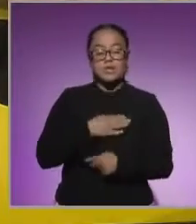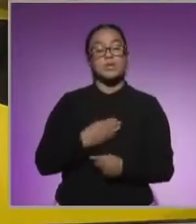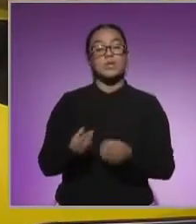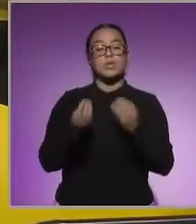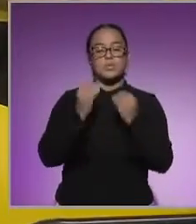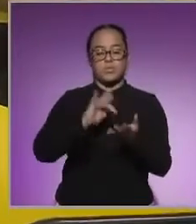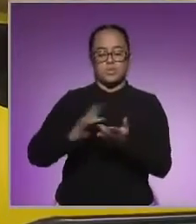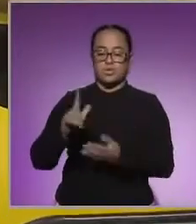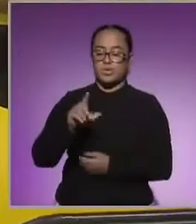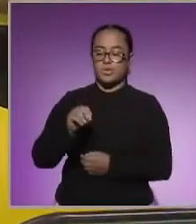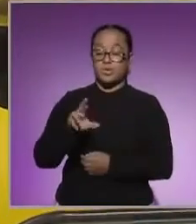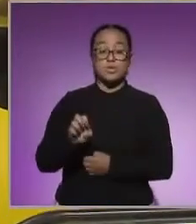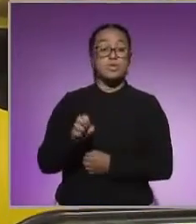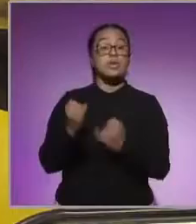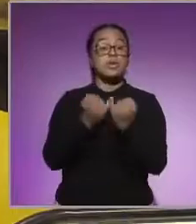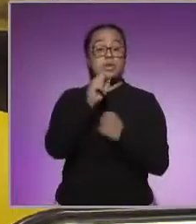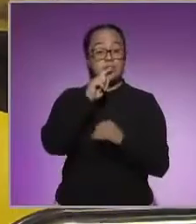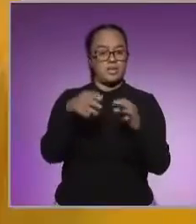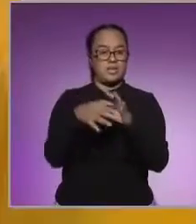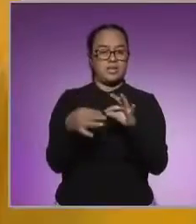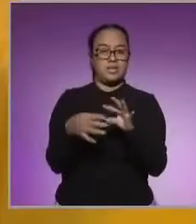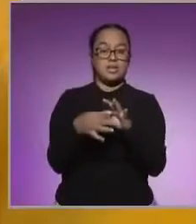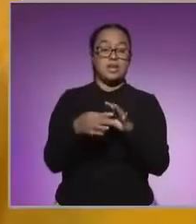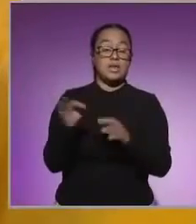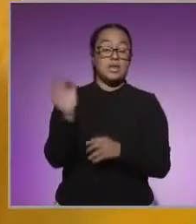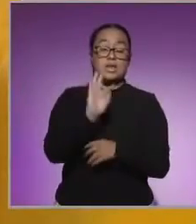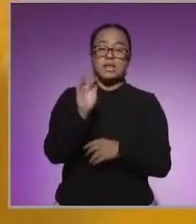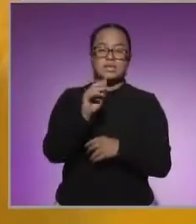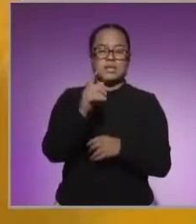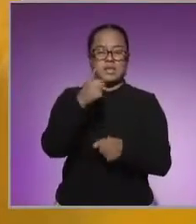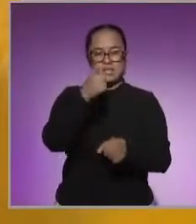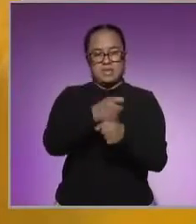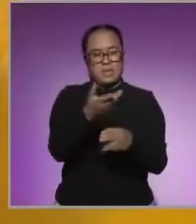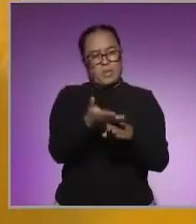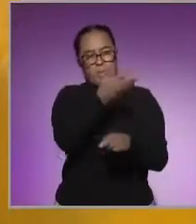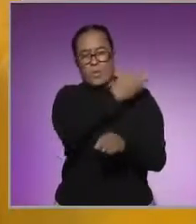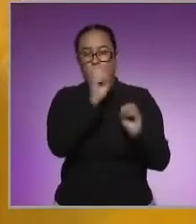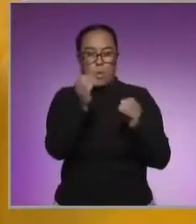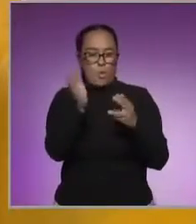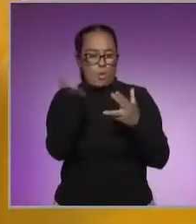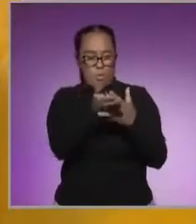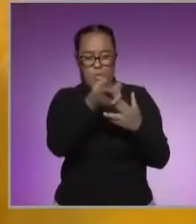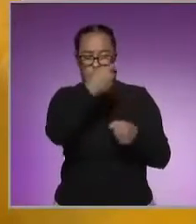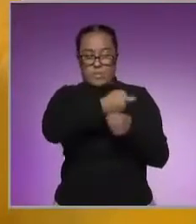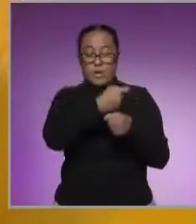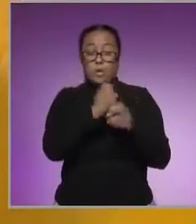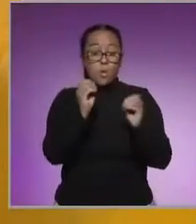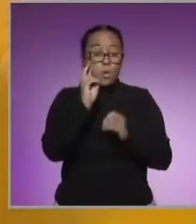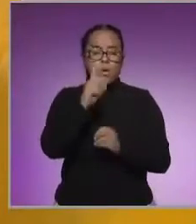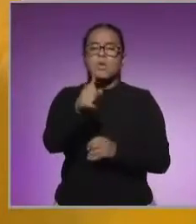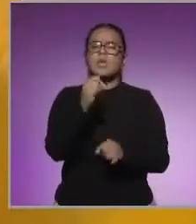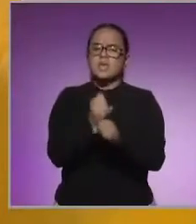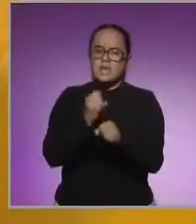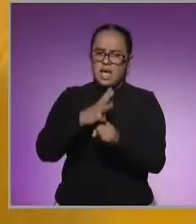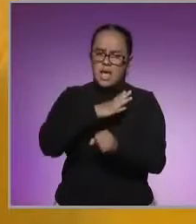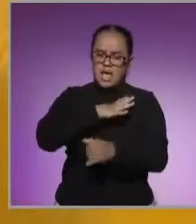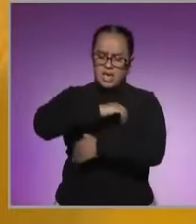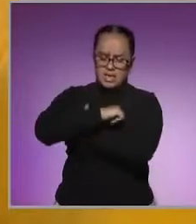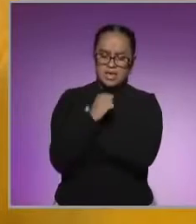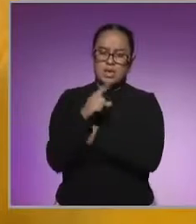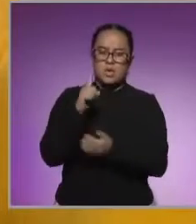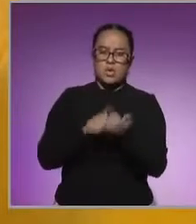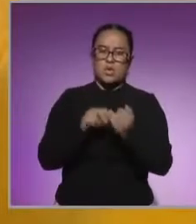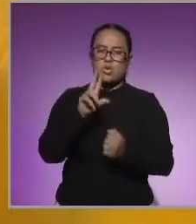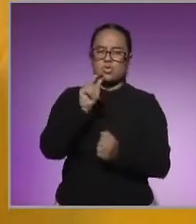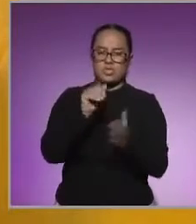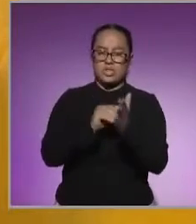flores y bueno decirles que si no vieron la primera parte de esta entrevista que visiten las redes sociales de 80.000.000